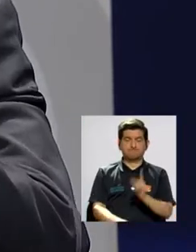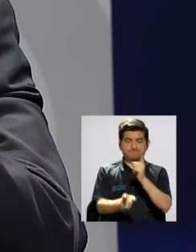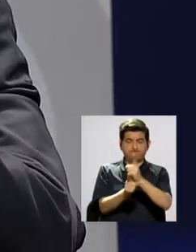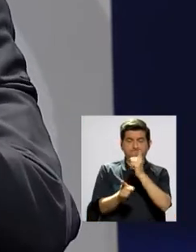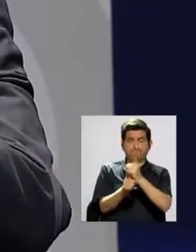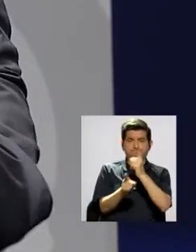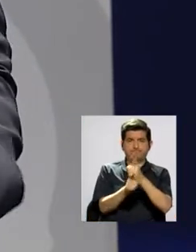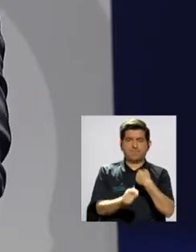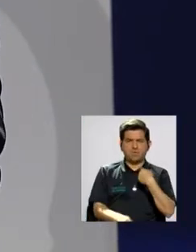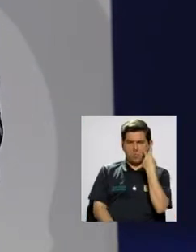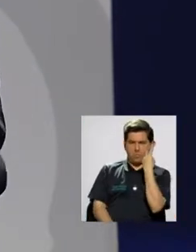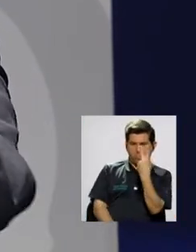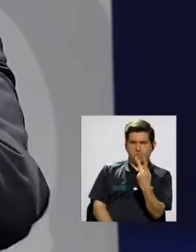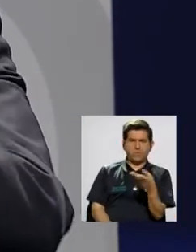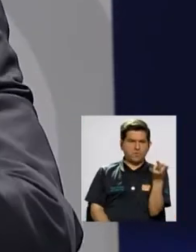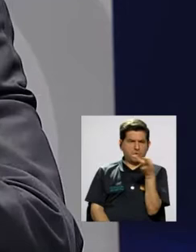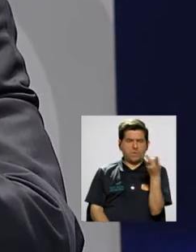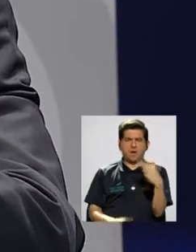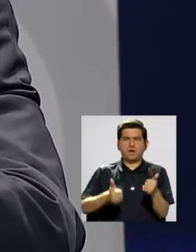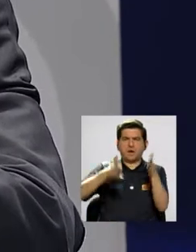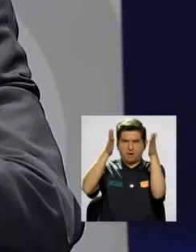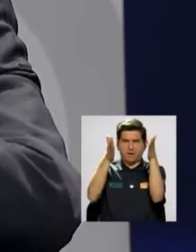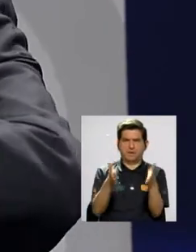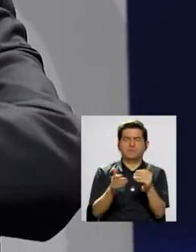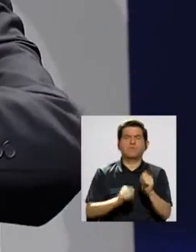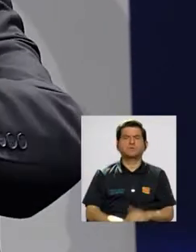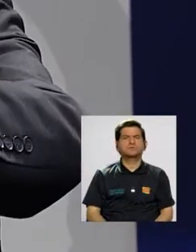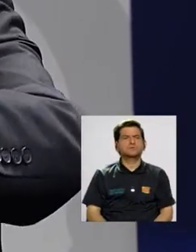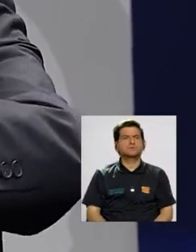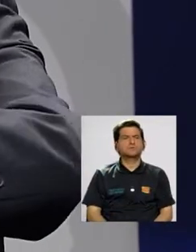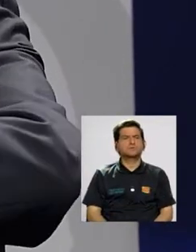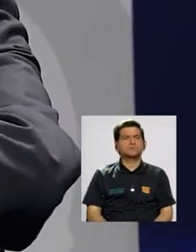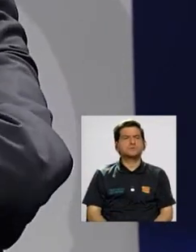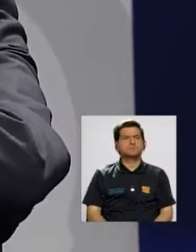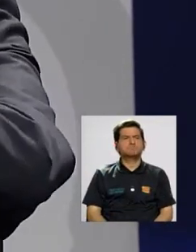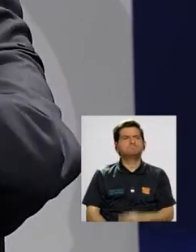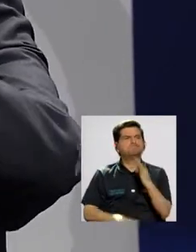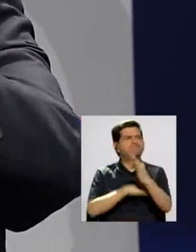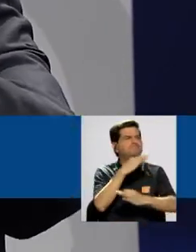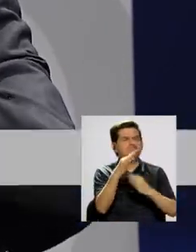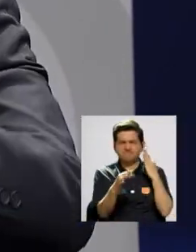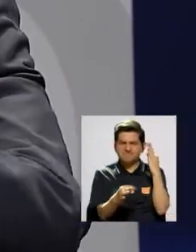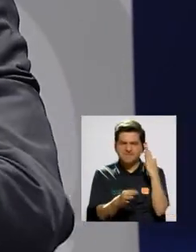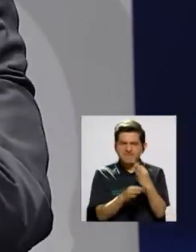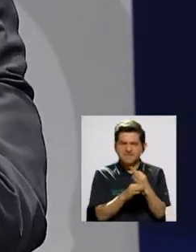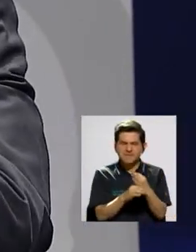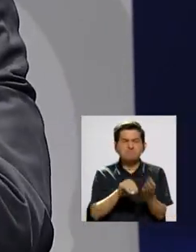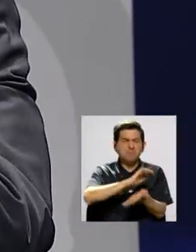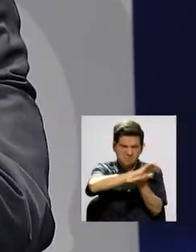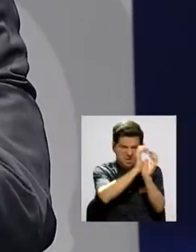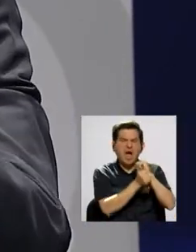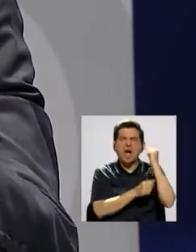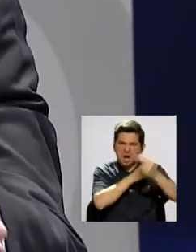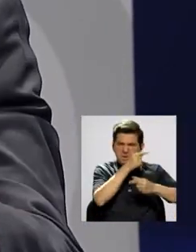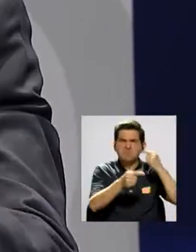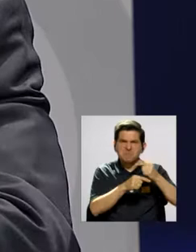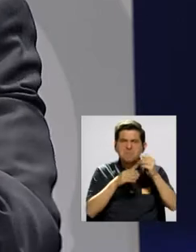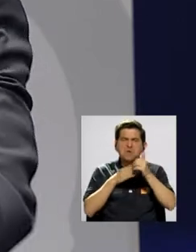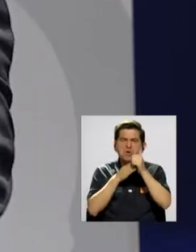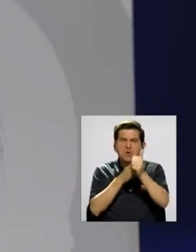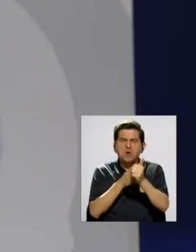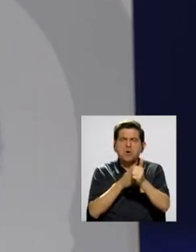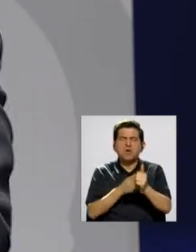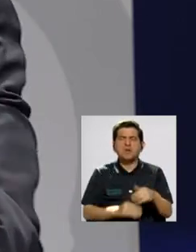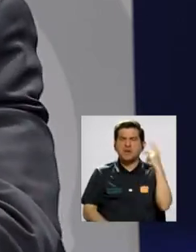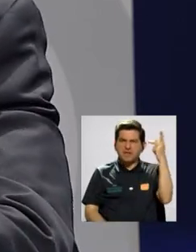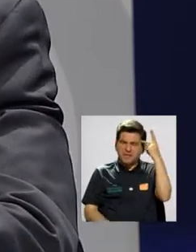Efectivamente, uno ve en las imágenes de los dos candidatos, pudiéramos apuntar a una suerte de relevo generacional, de liderazgo político, que apenas